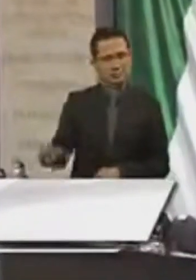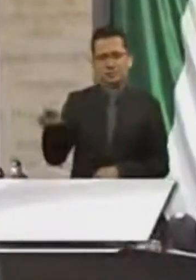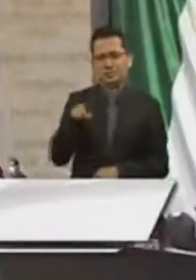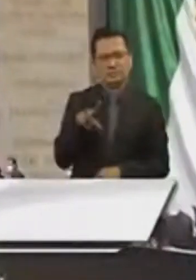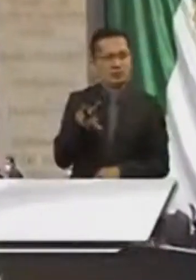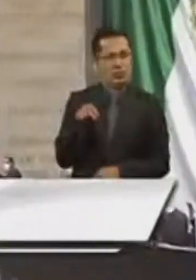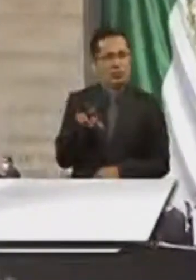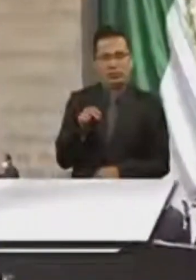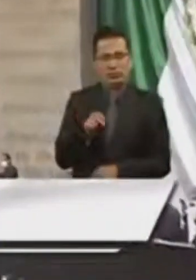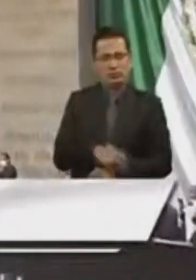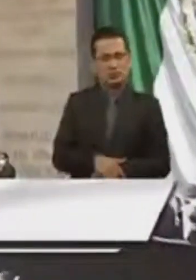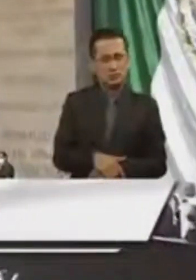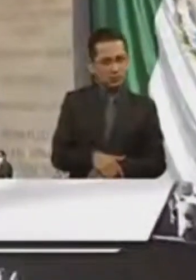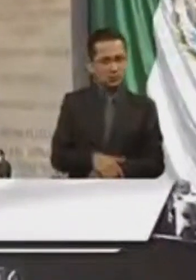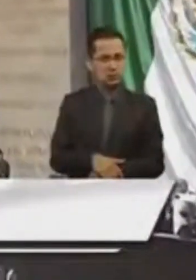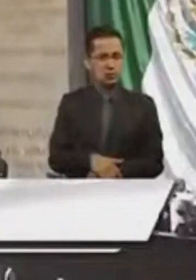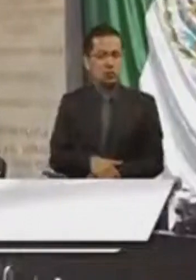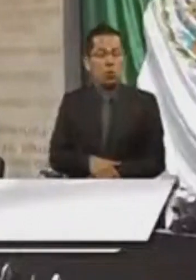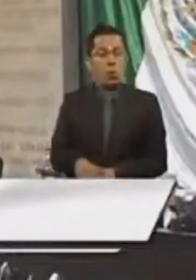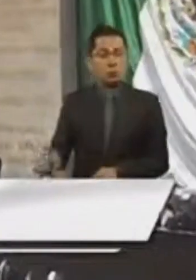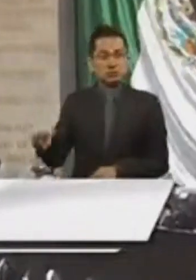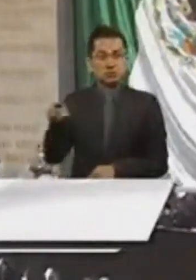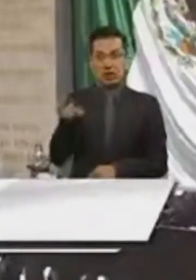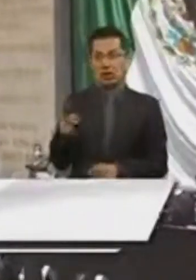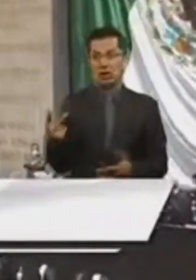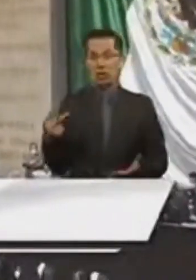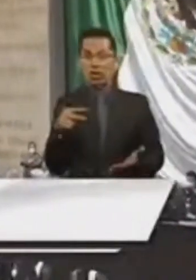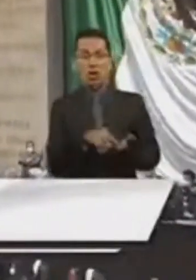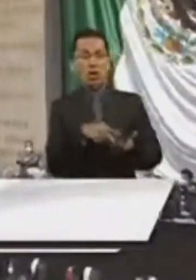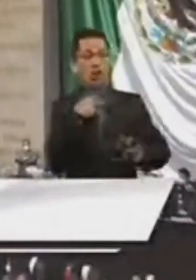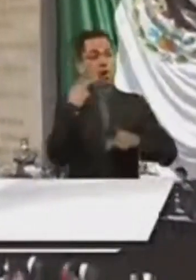ustedes hablar con tanto cinismo.